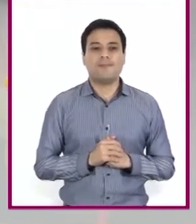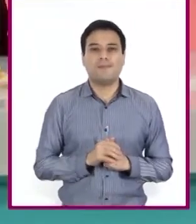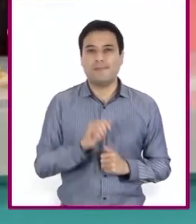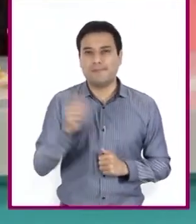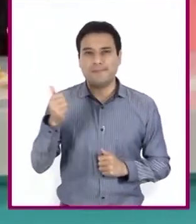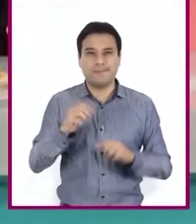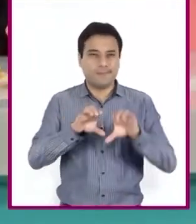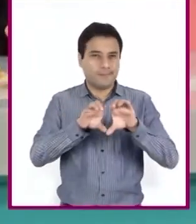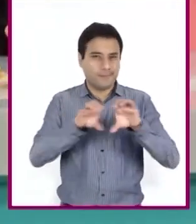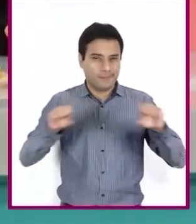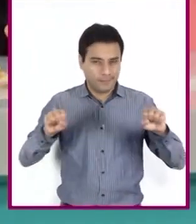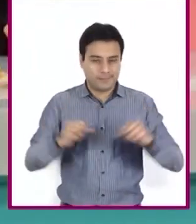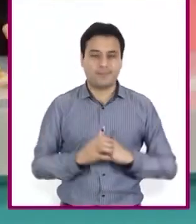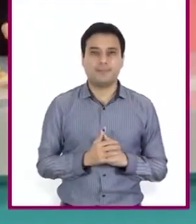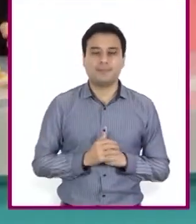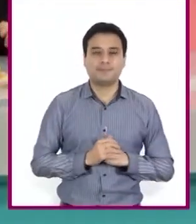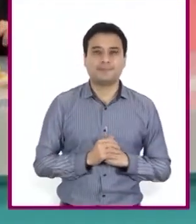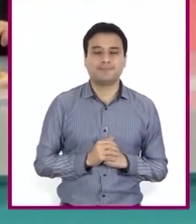salchicha.